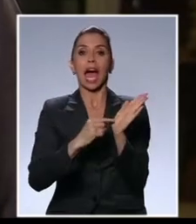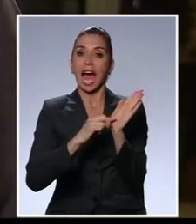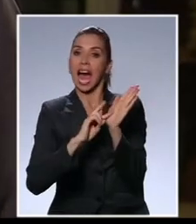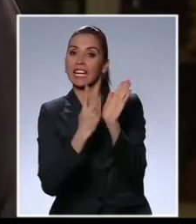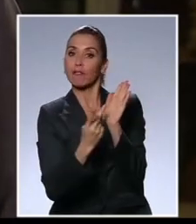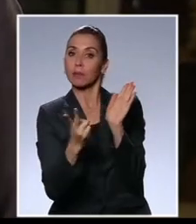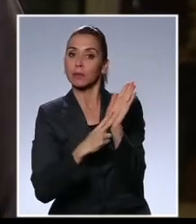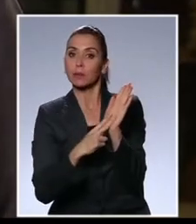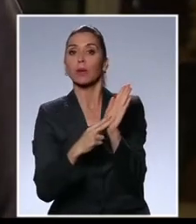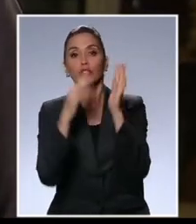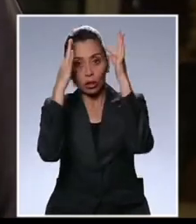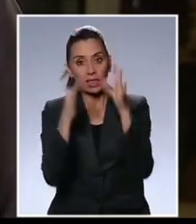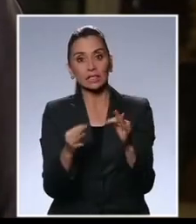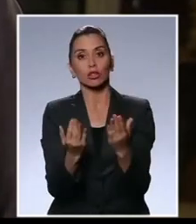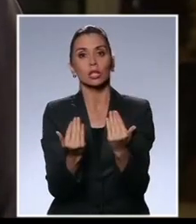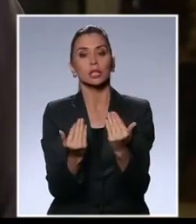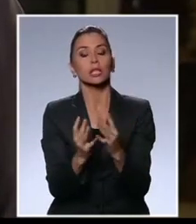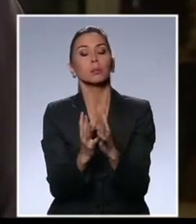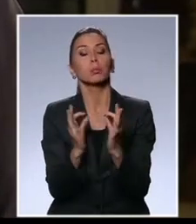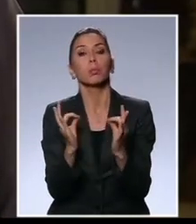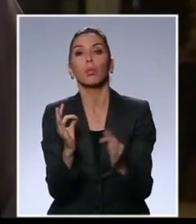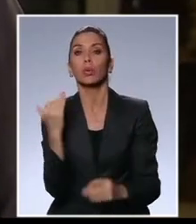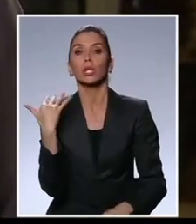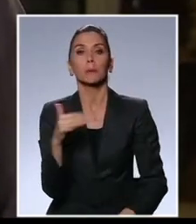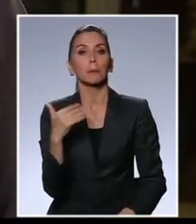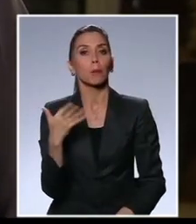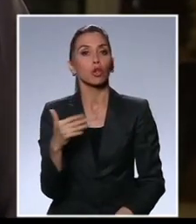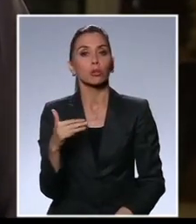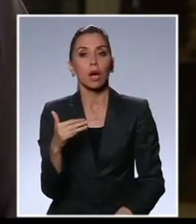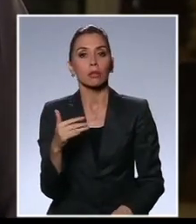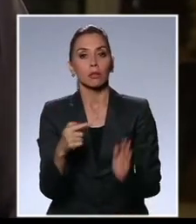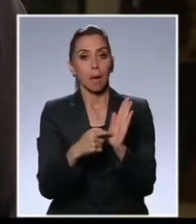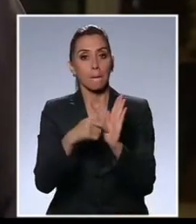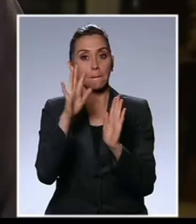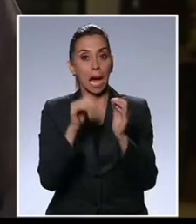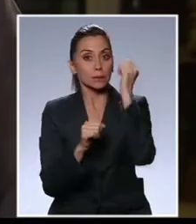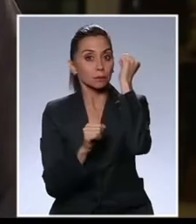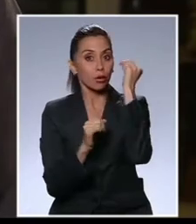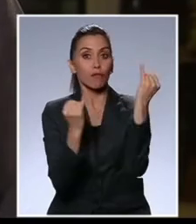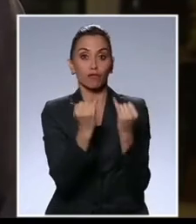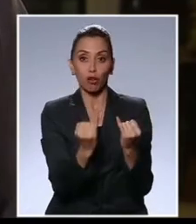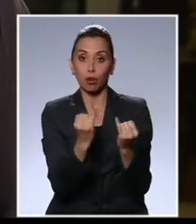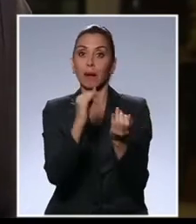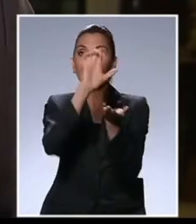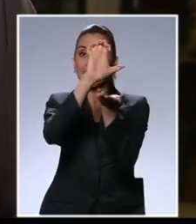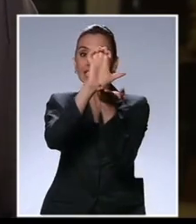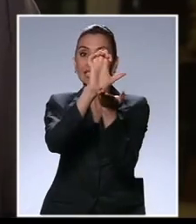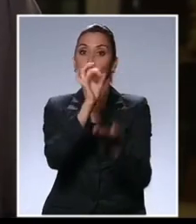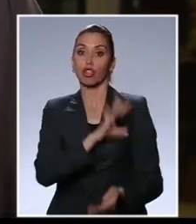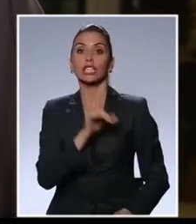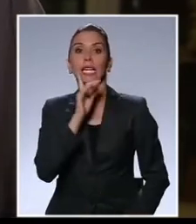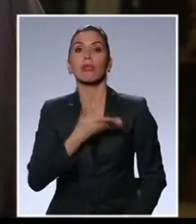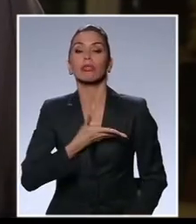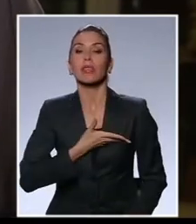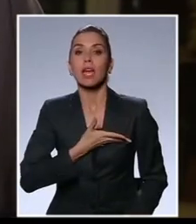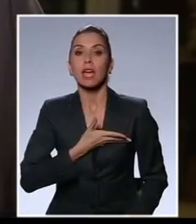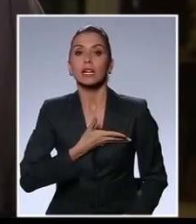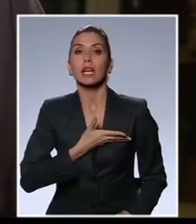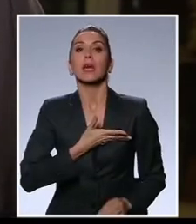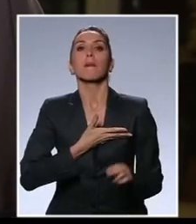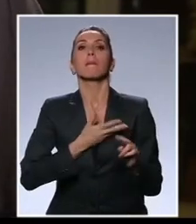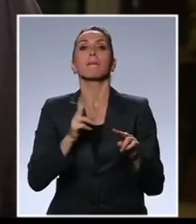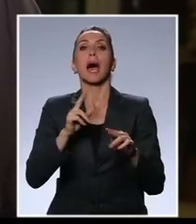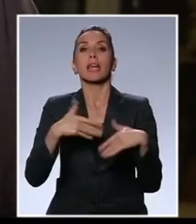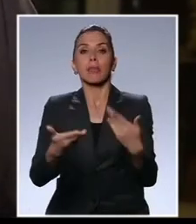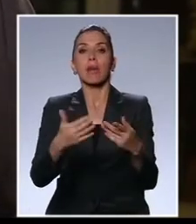tributaria es una medida necesaria y muy importante es uno de los más poderosos instrumentos con que cuenta el estado de chile para producir